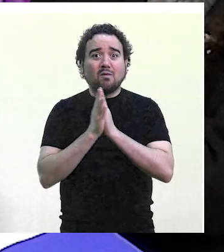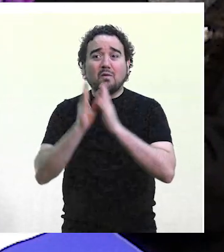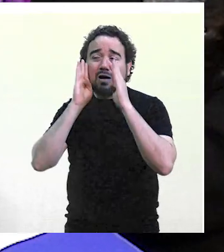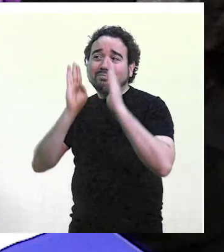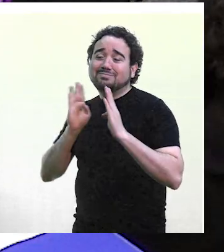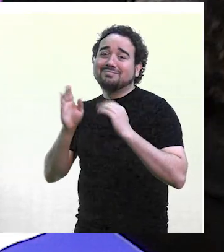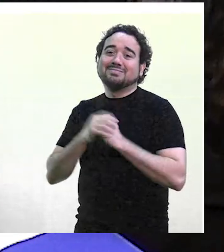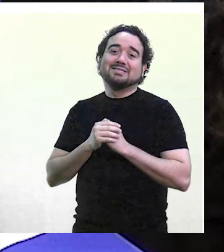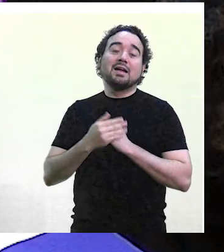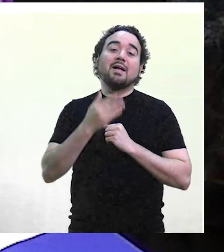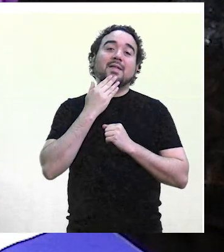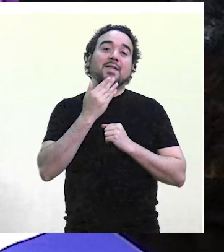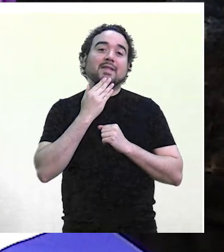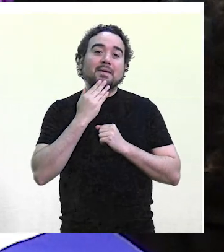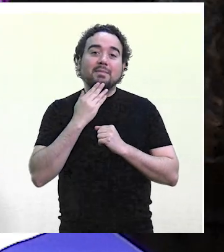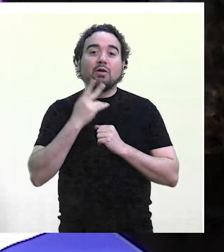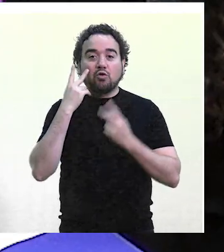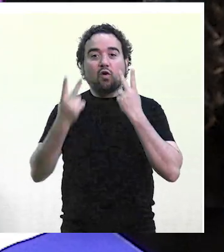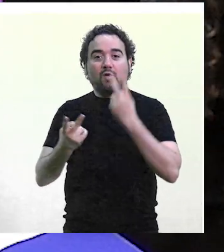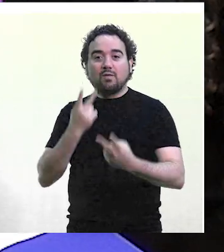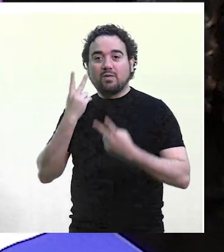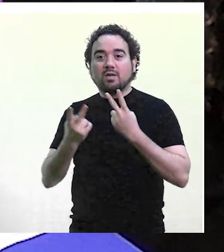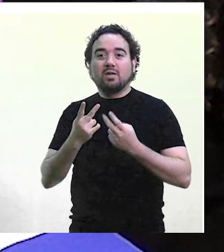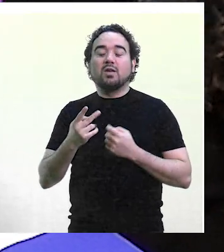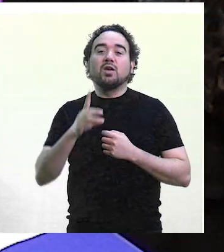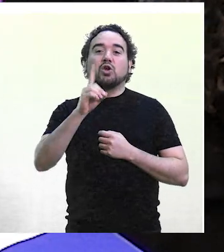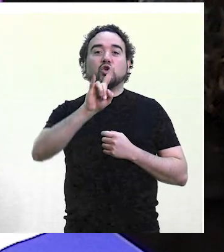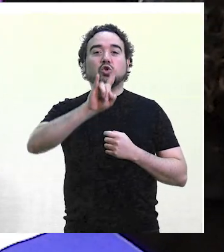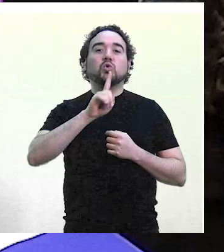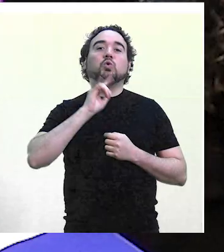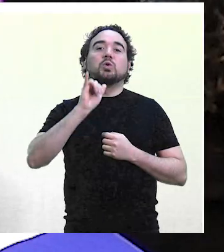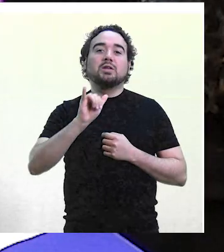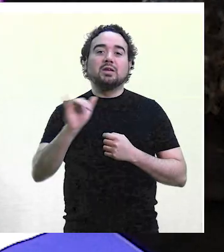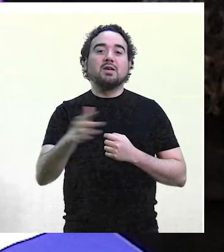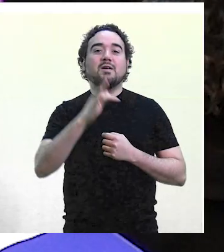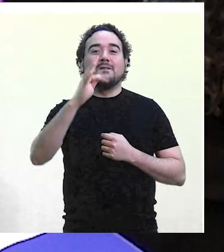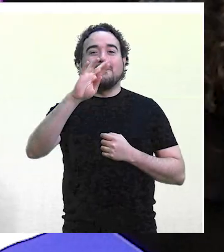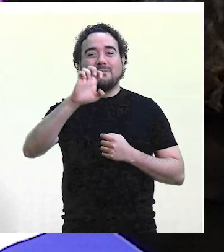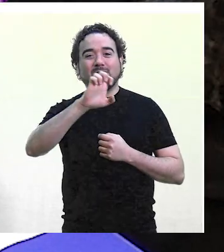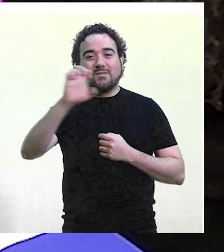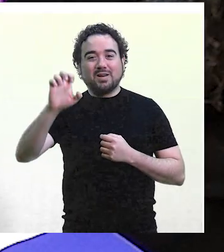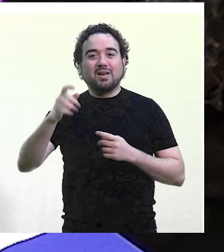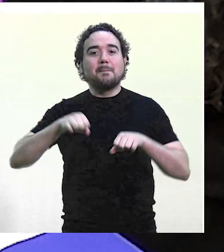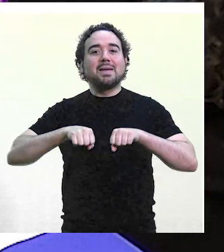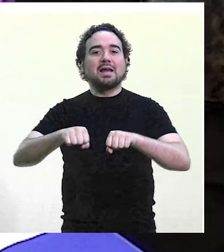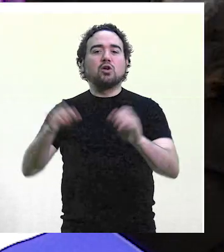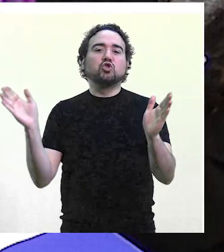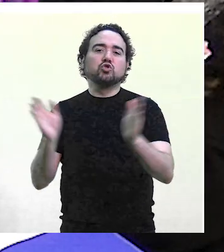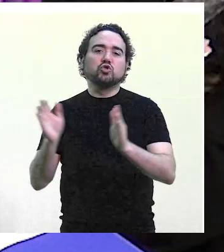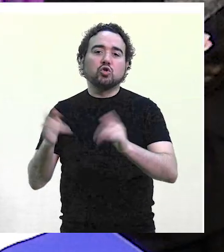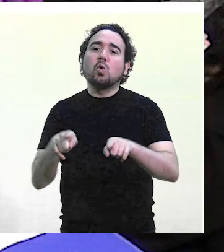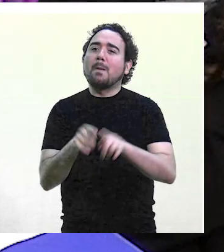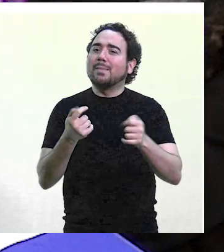es. Por favor, que alguien nos escuche. Sí, y también he visto, por ejemplo, en el lote de Duty Free, que es como un